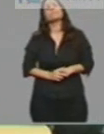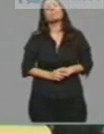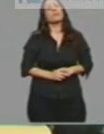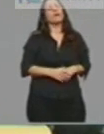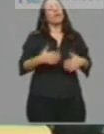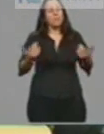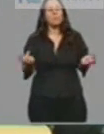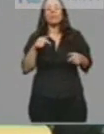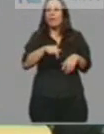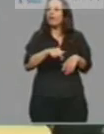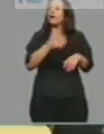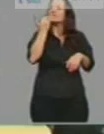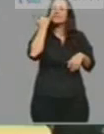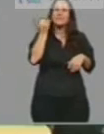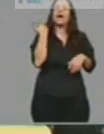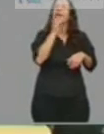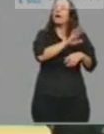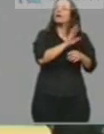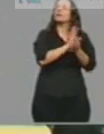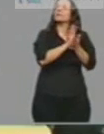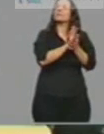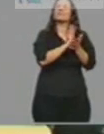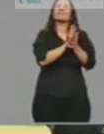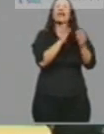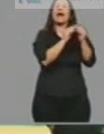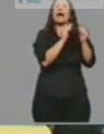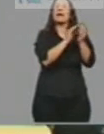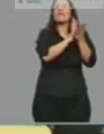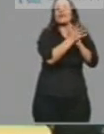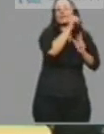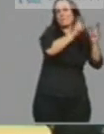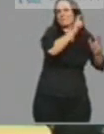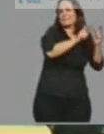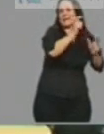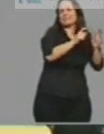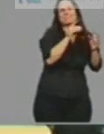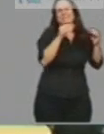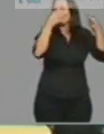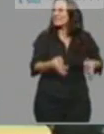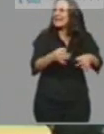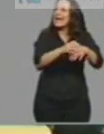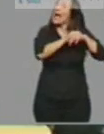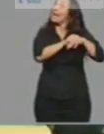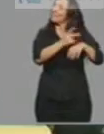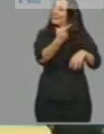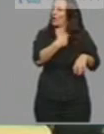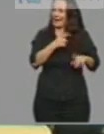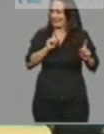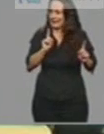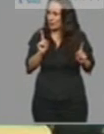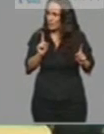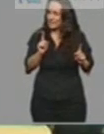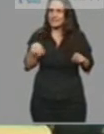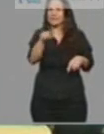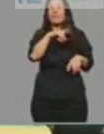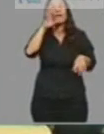han presentado numerosos amigos curiae frente a la Corte, que no son precisamente amigos de la Argentina. Basta recordar a la